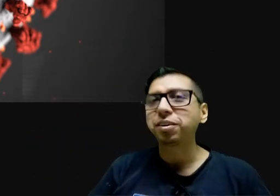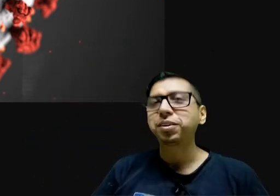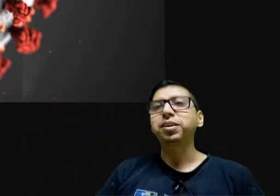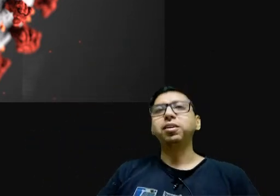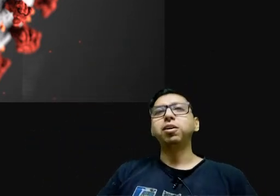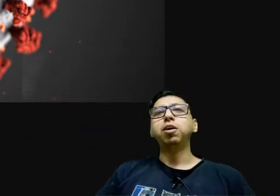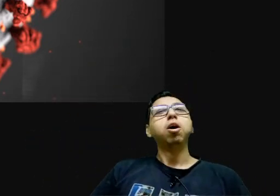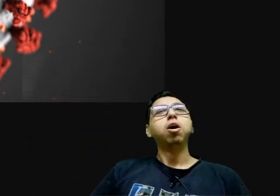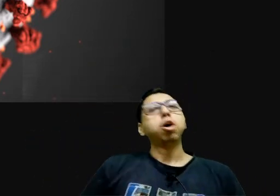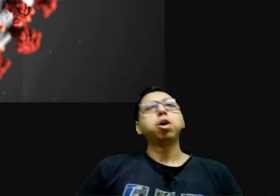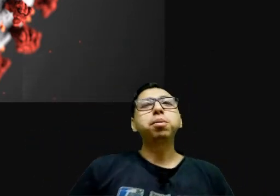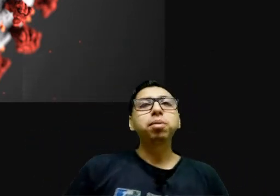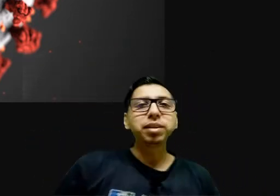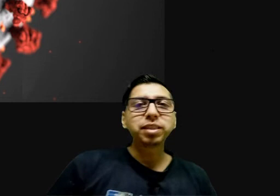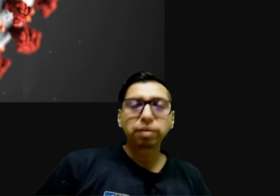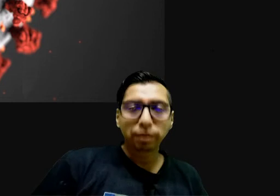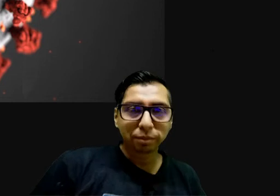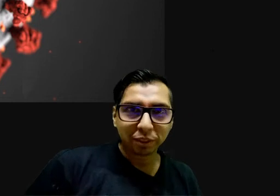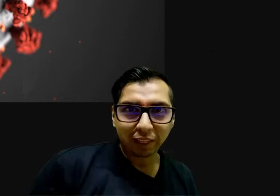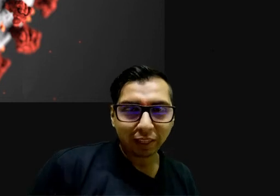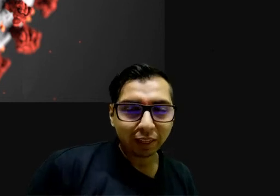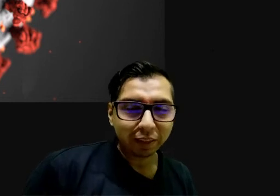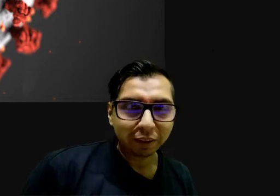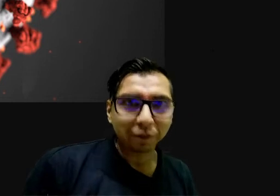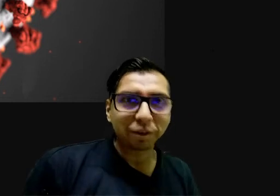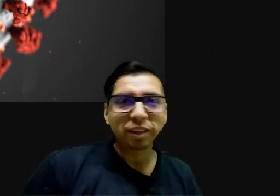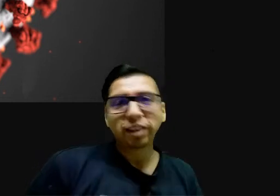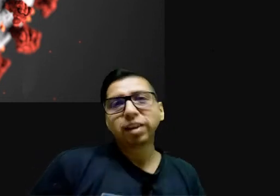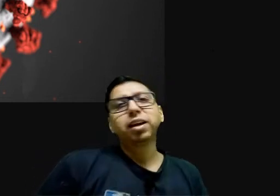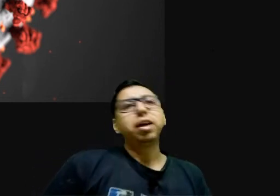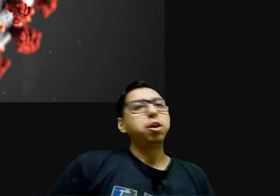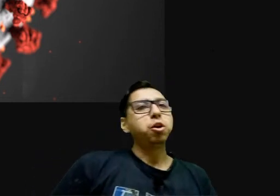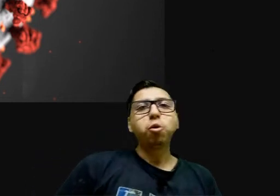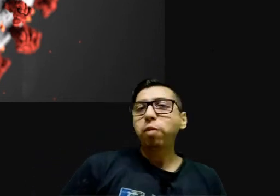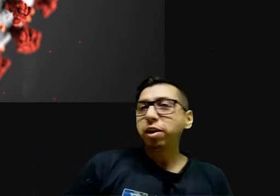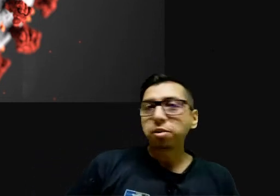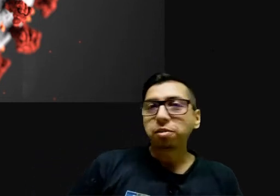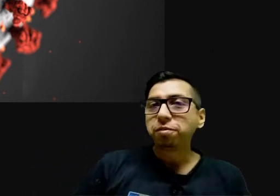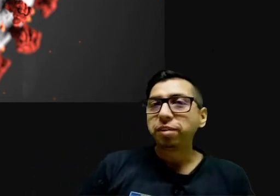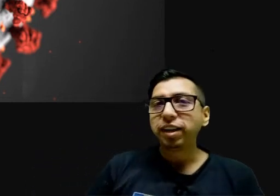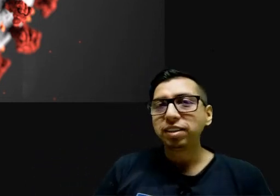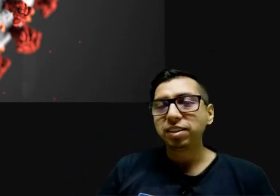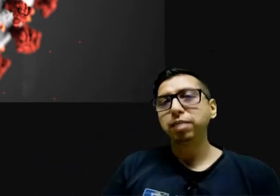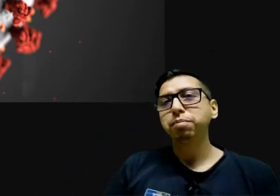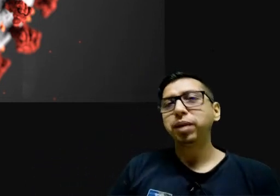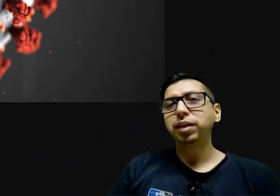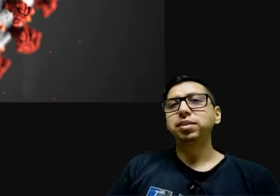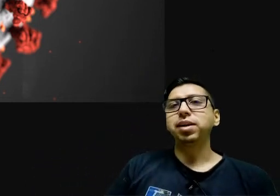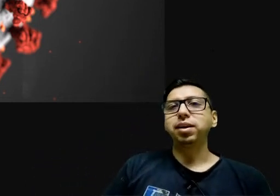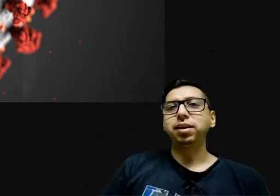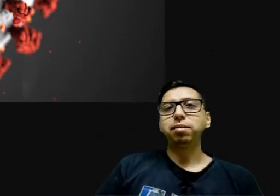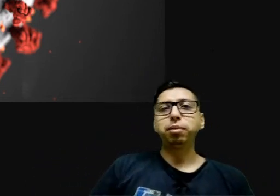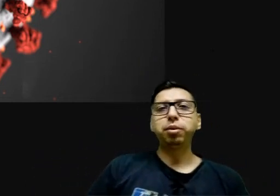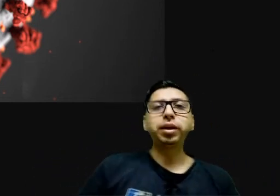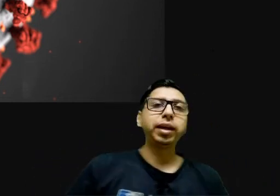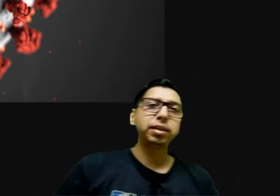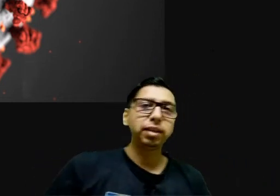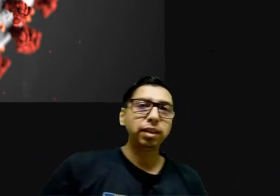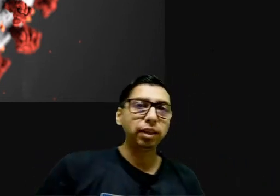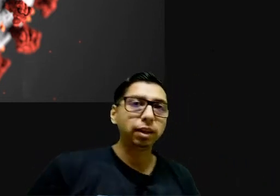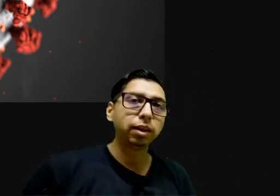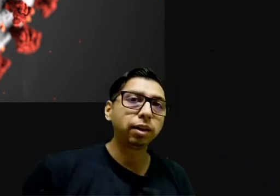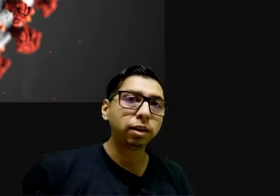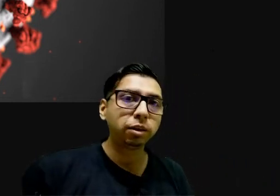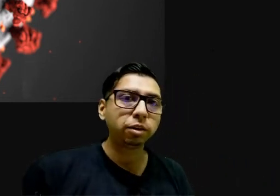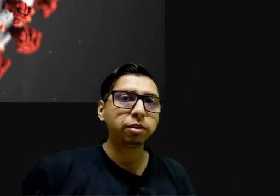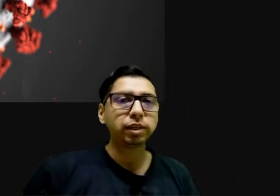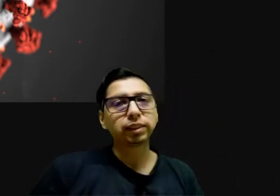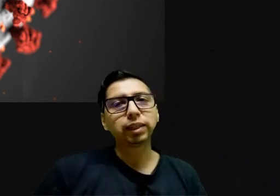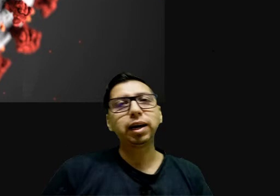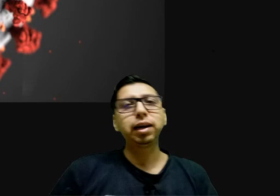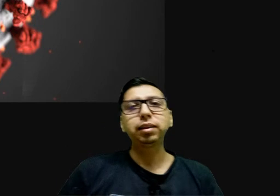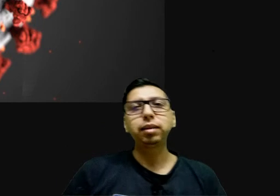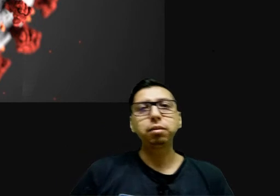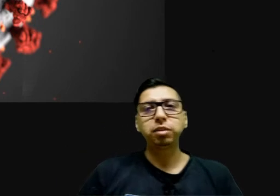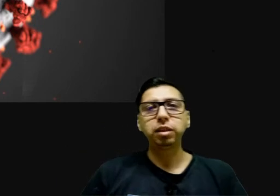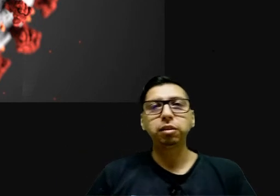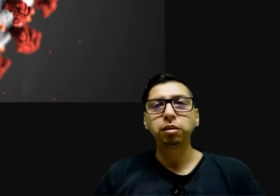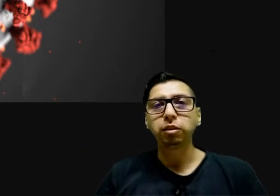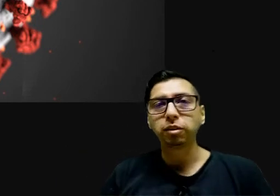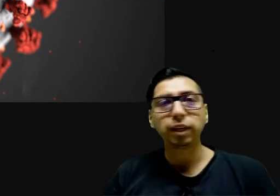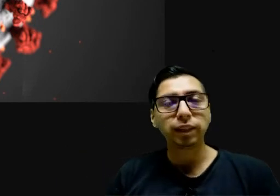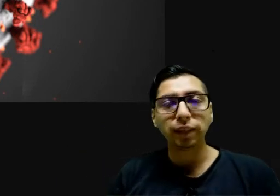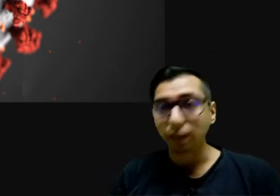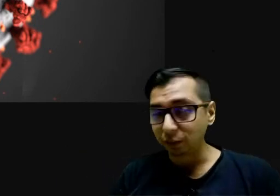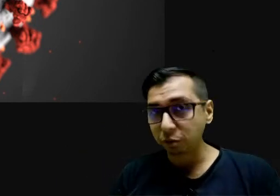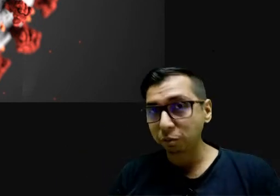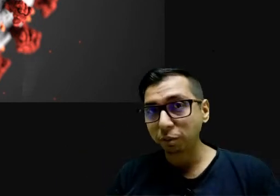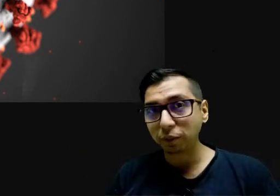Niño. Como bien sabemos, el día de hoy no hay conferencia de prensa, porque es el Día del Niño y está entrevistando